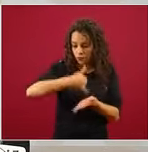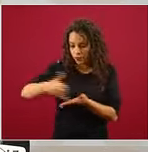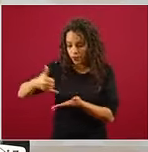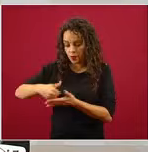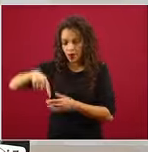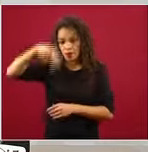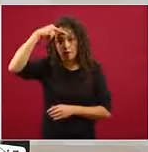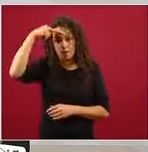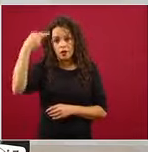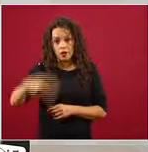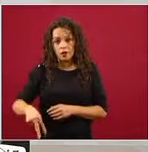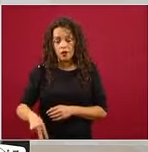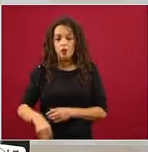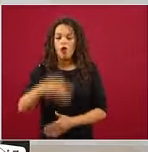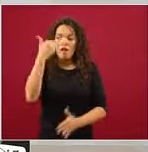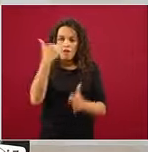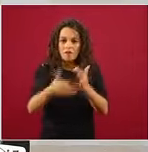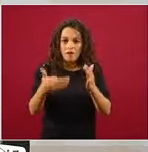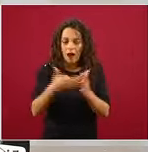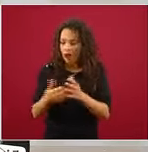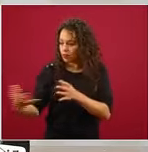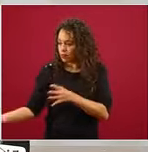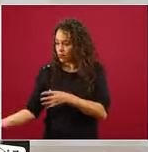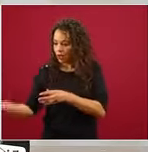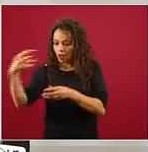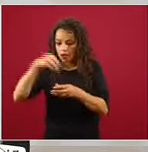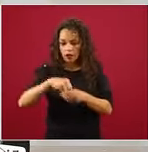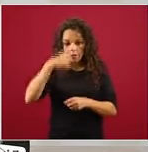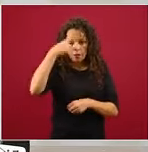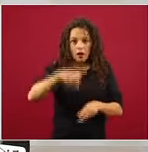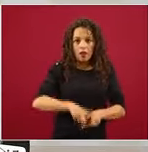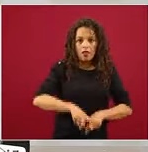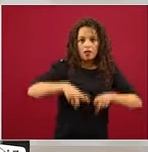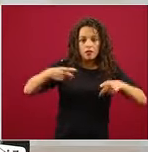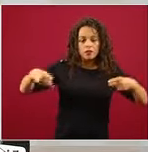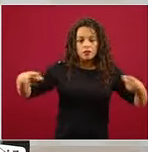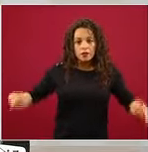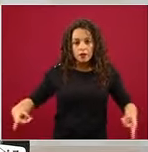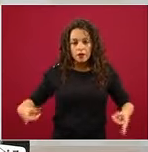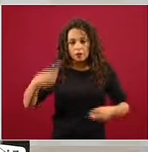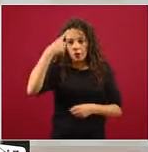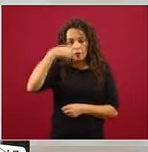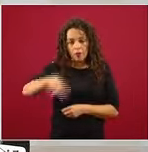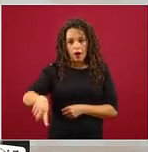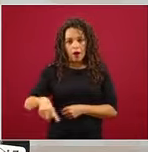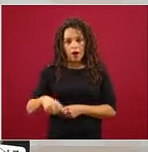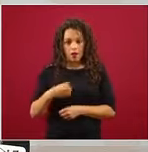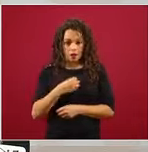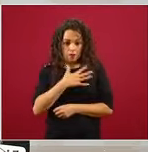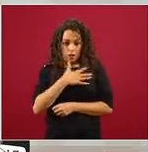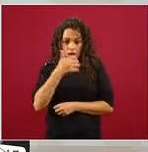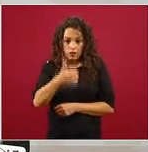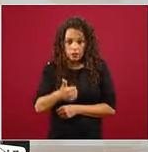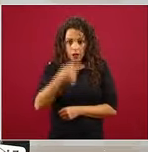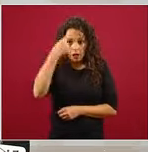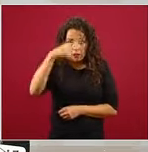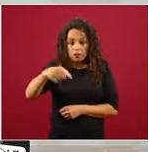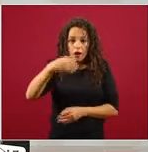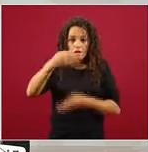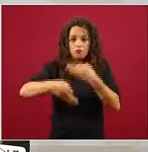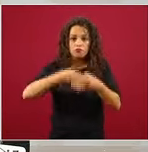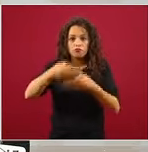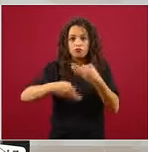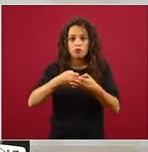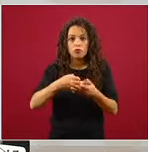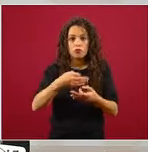integrado a un desarrollo productivo y de bienestar a las poblaciones rurales, en especial las poblaciones